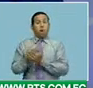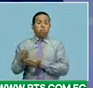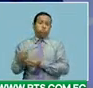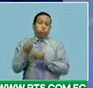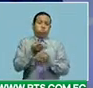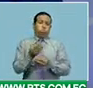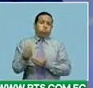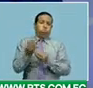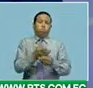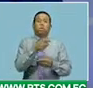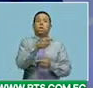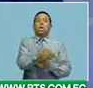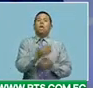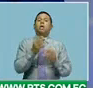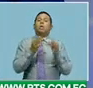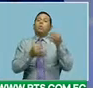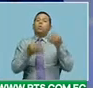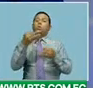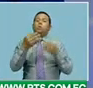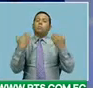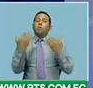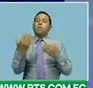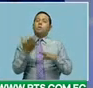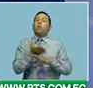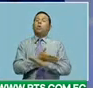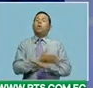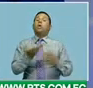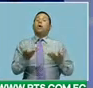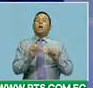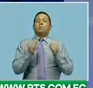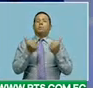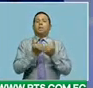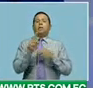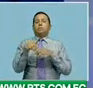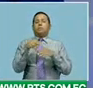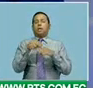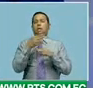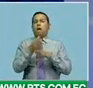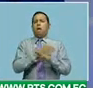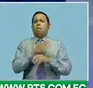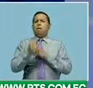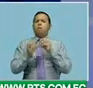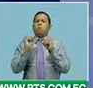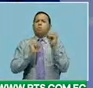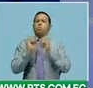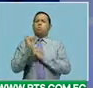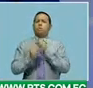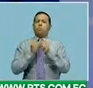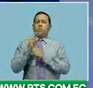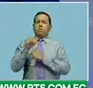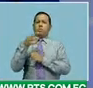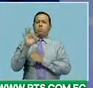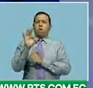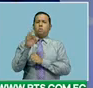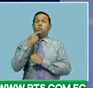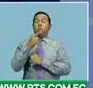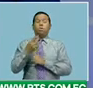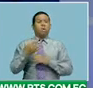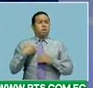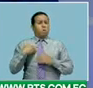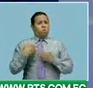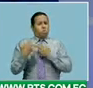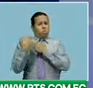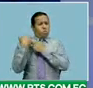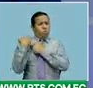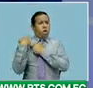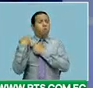de juicio político que se tramita en su contra por los hechos violentos de octubre del año anterior. Romo defendió la actuación policial durante el